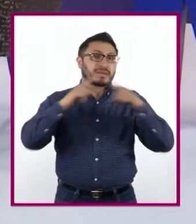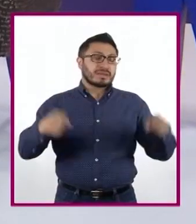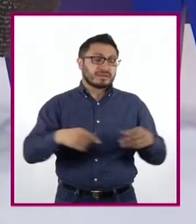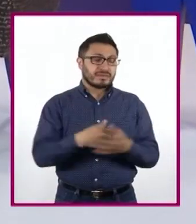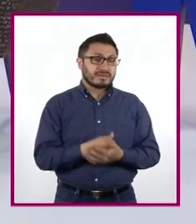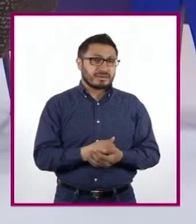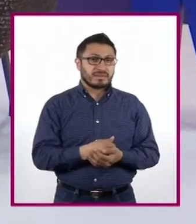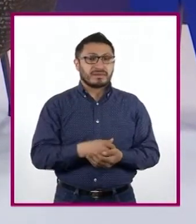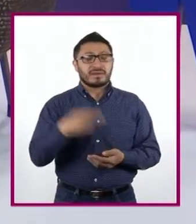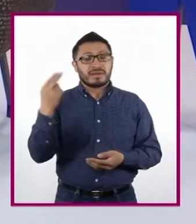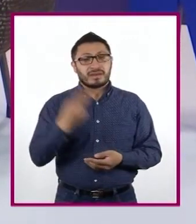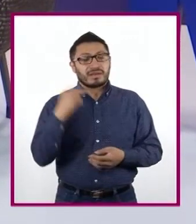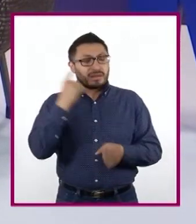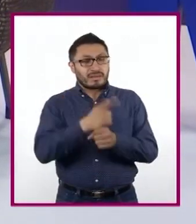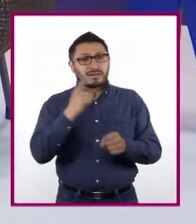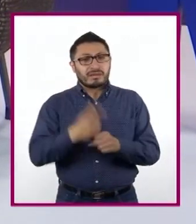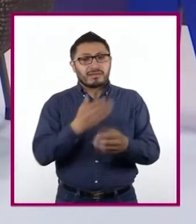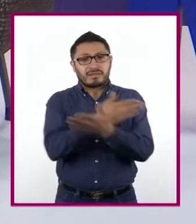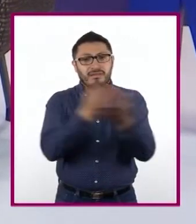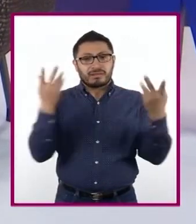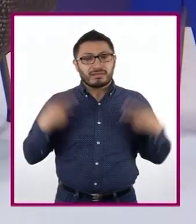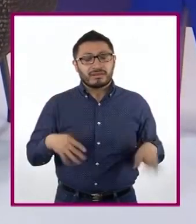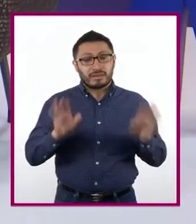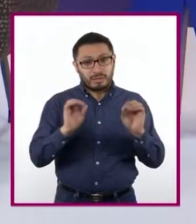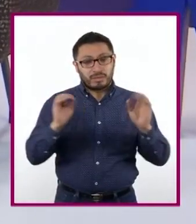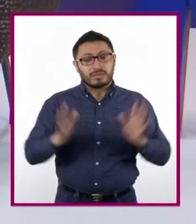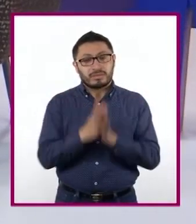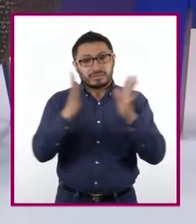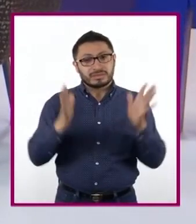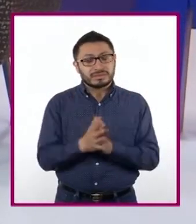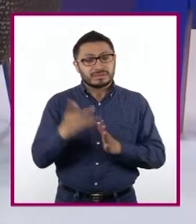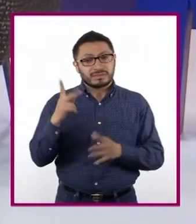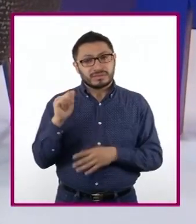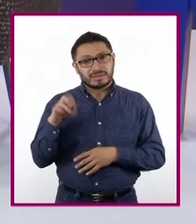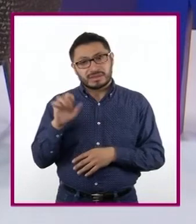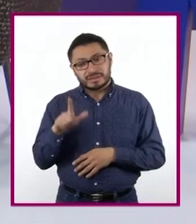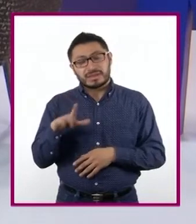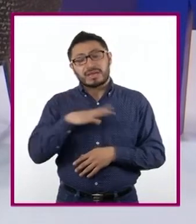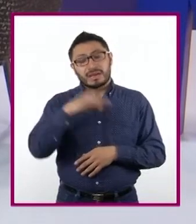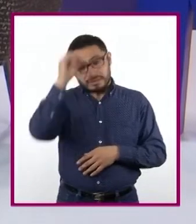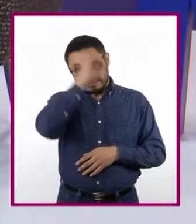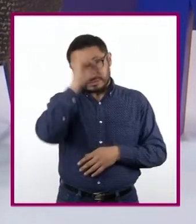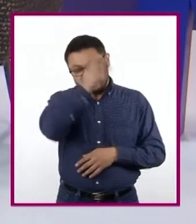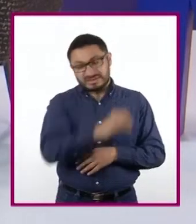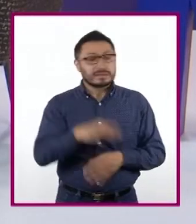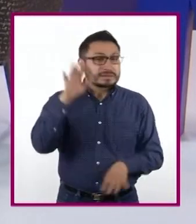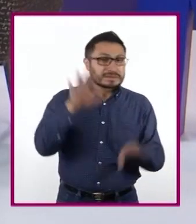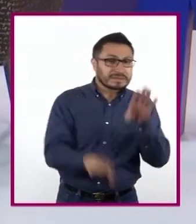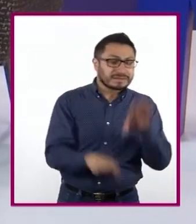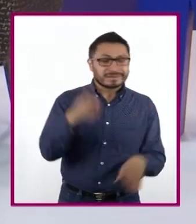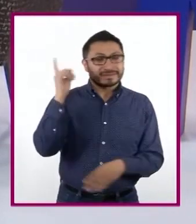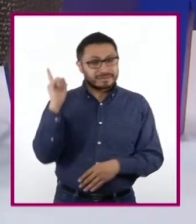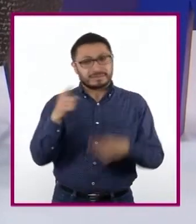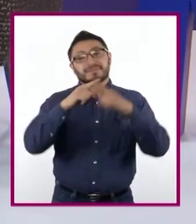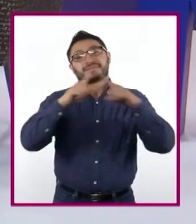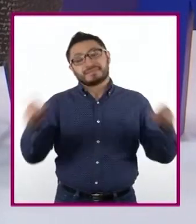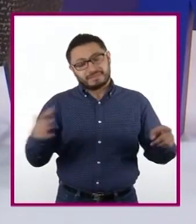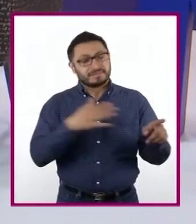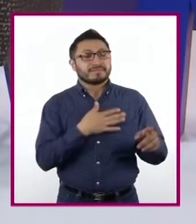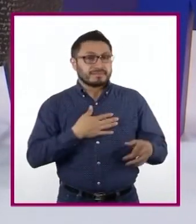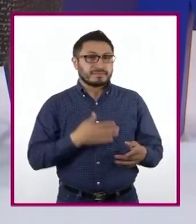necesario ubicar que a la audiencia o los panelistas tienen su opinión y a veces esta será diferente a la